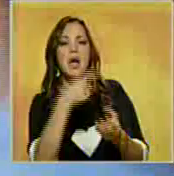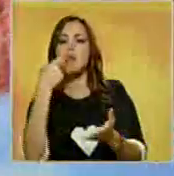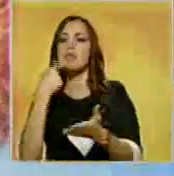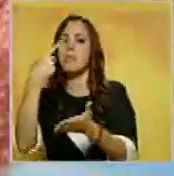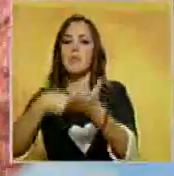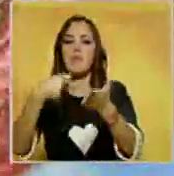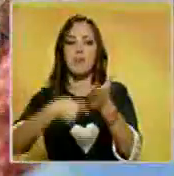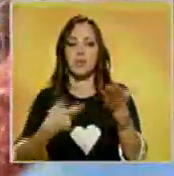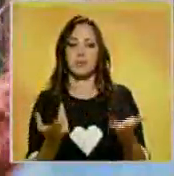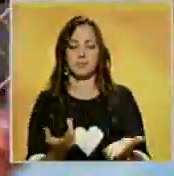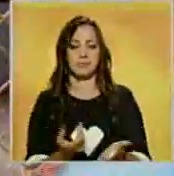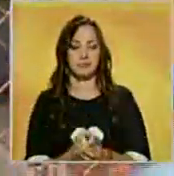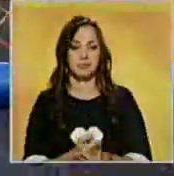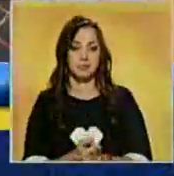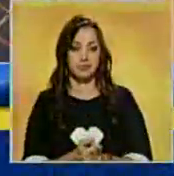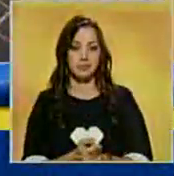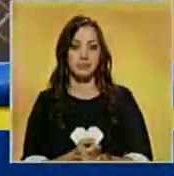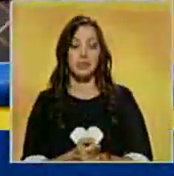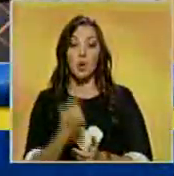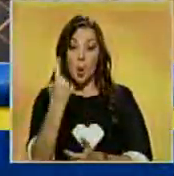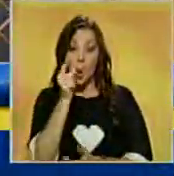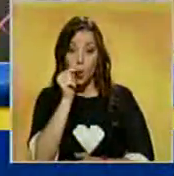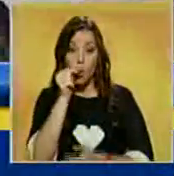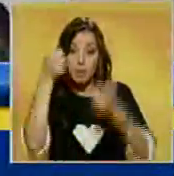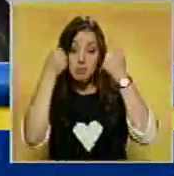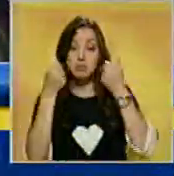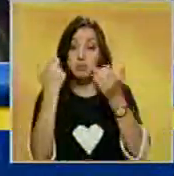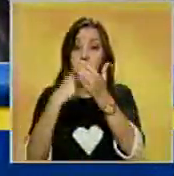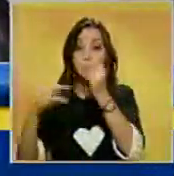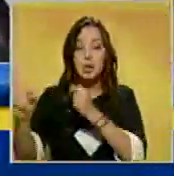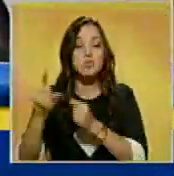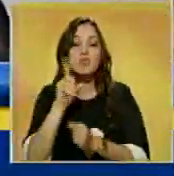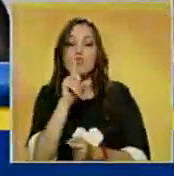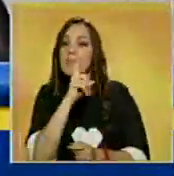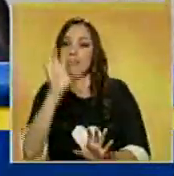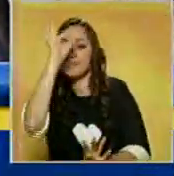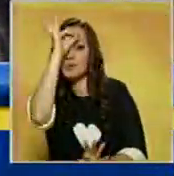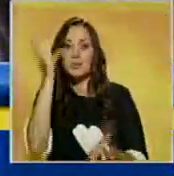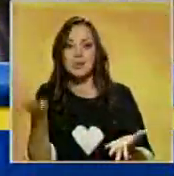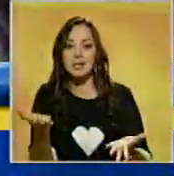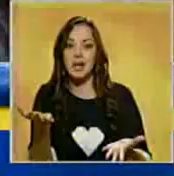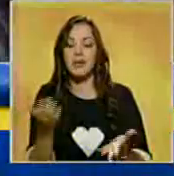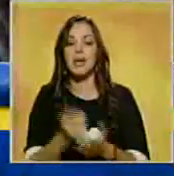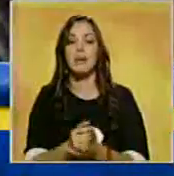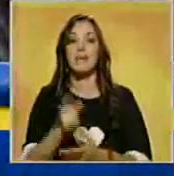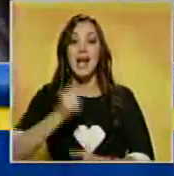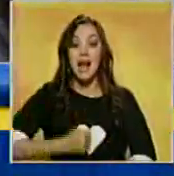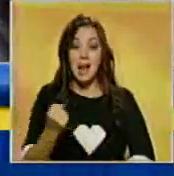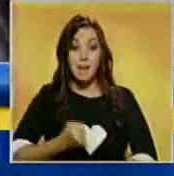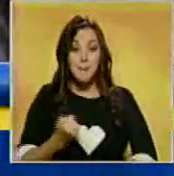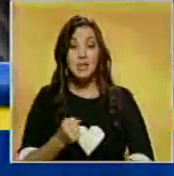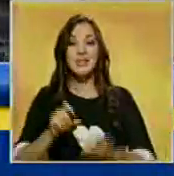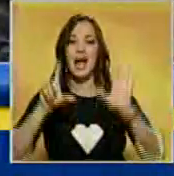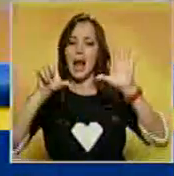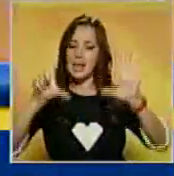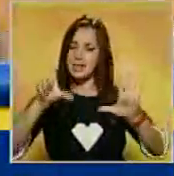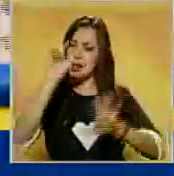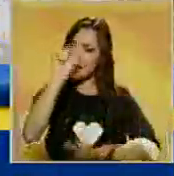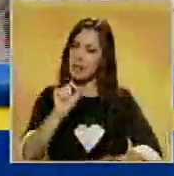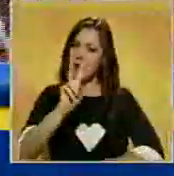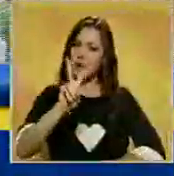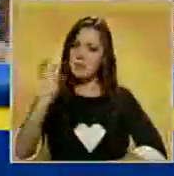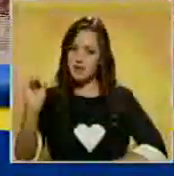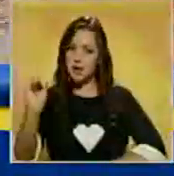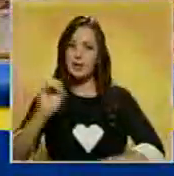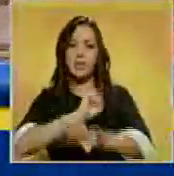detalles. La fuga de un interno que no ha sido identificado fue detectada por efectivos de la Policía Regional a las 7:20 de la mañana.